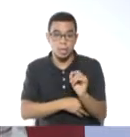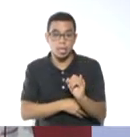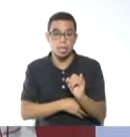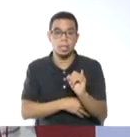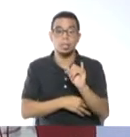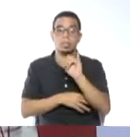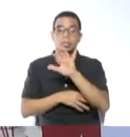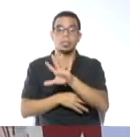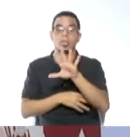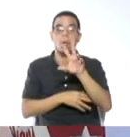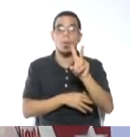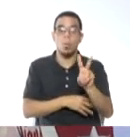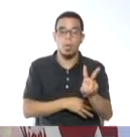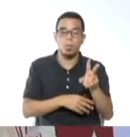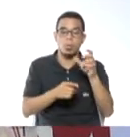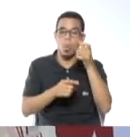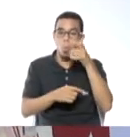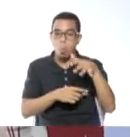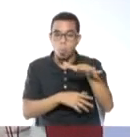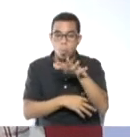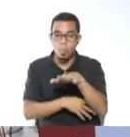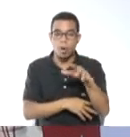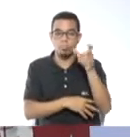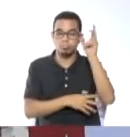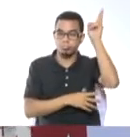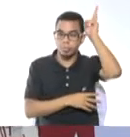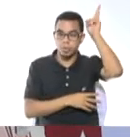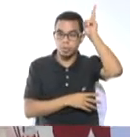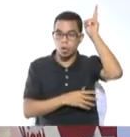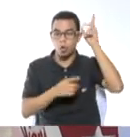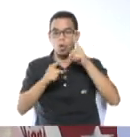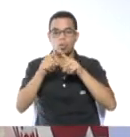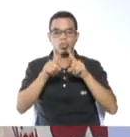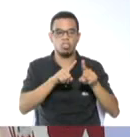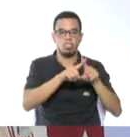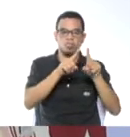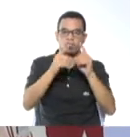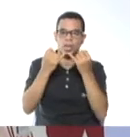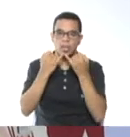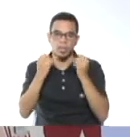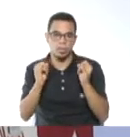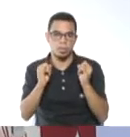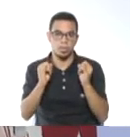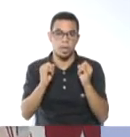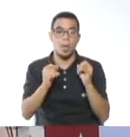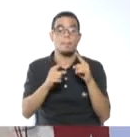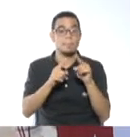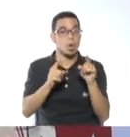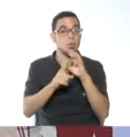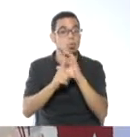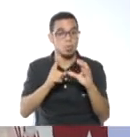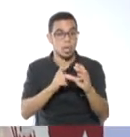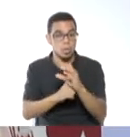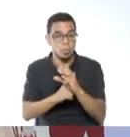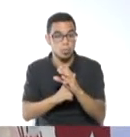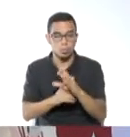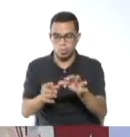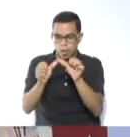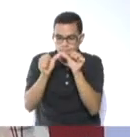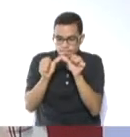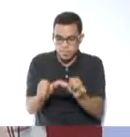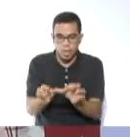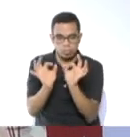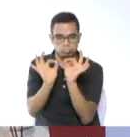pueblos indígenas con idiomas diferentes, pero también tiene una interculturalidad bastante definida, porque hay pueblos